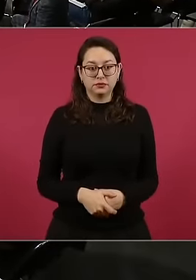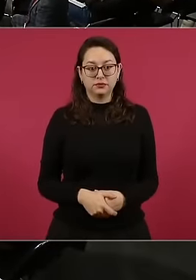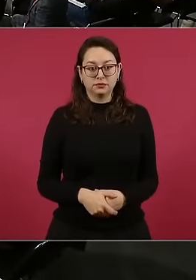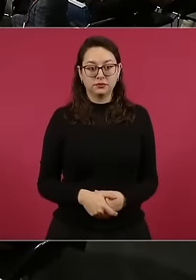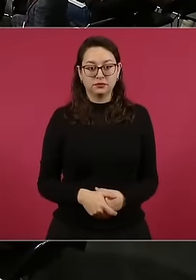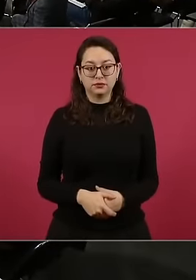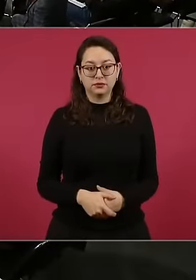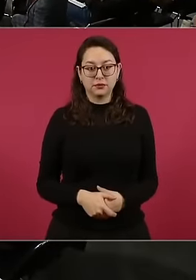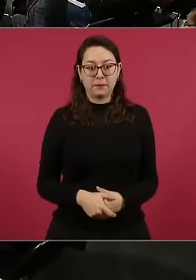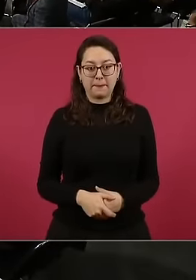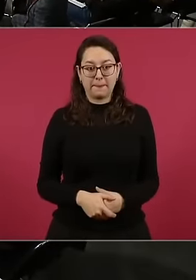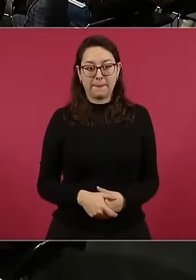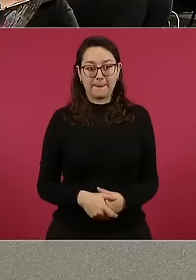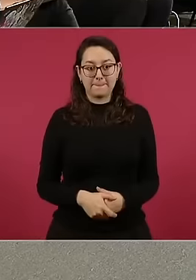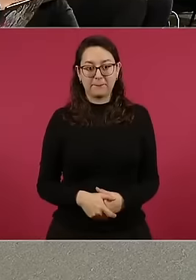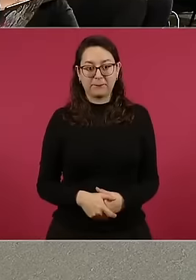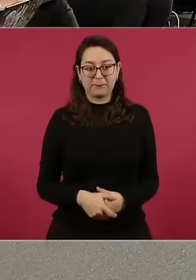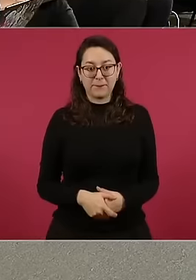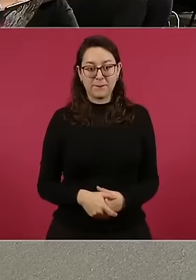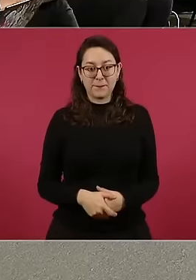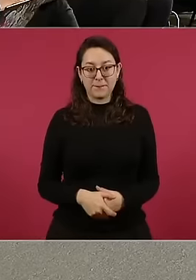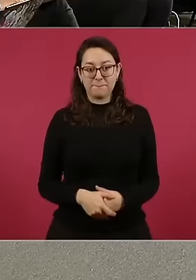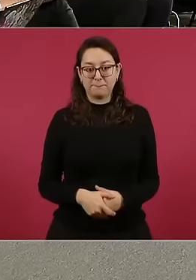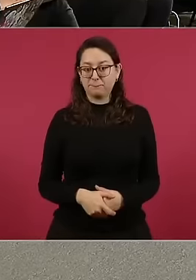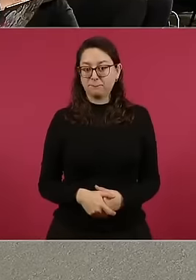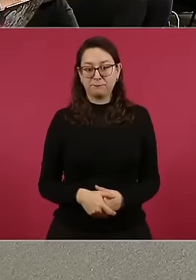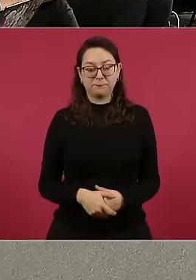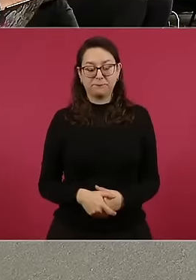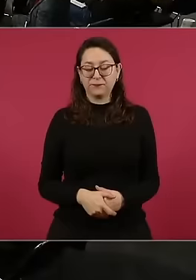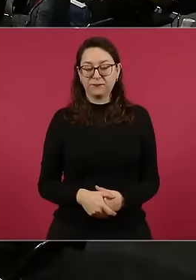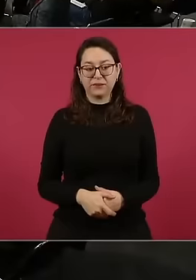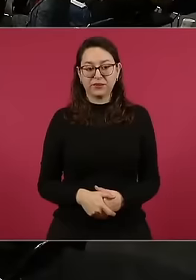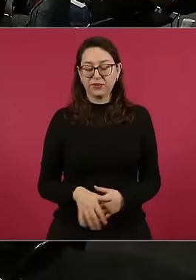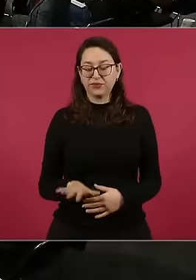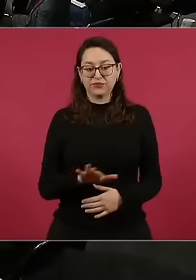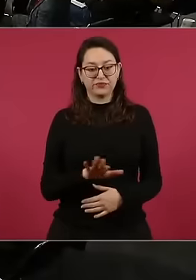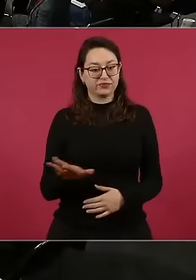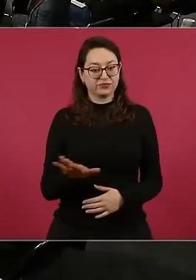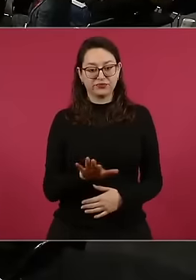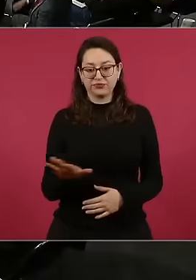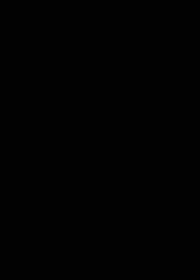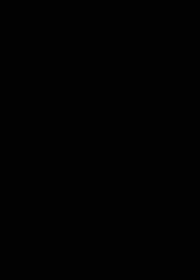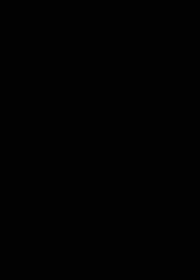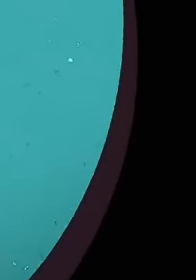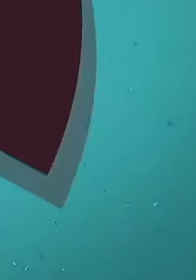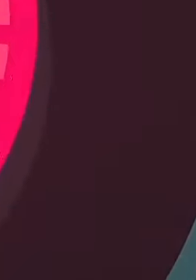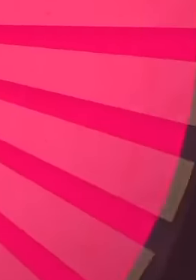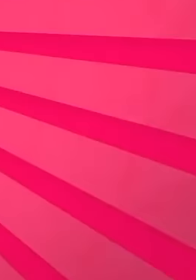Presidente Andrés Manuel López Obrador. Miren,